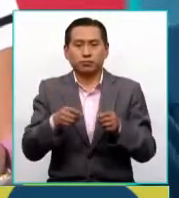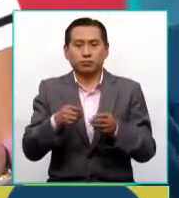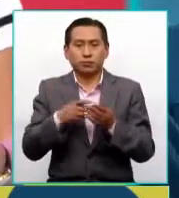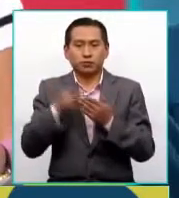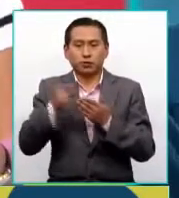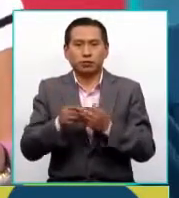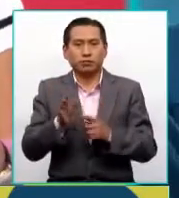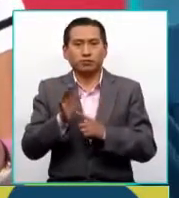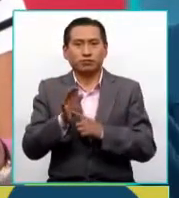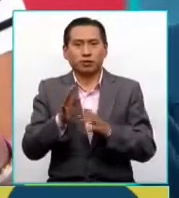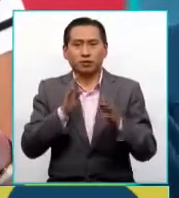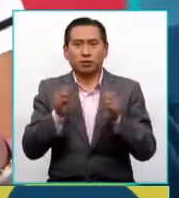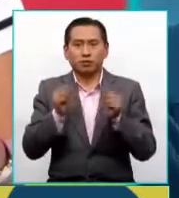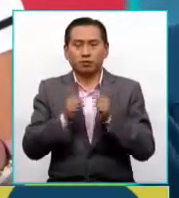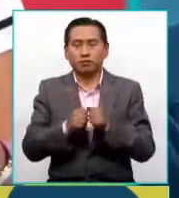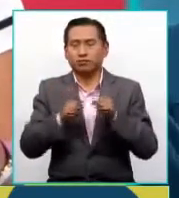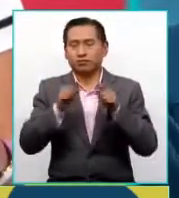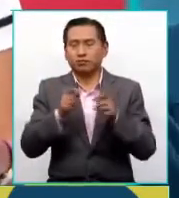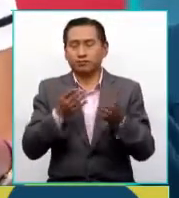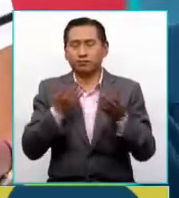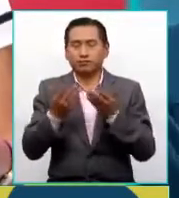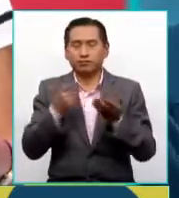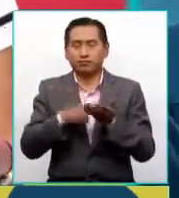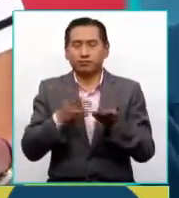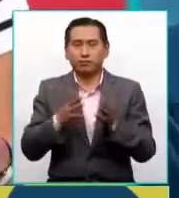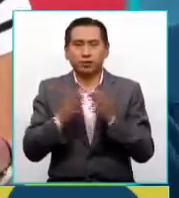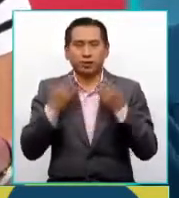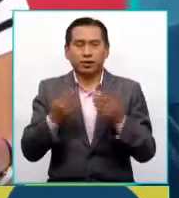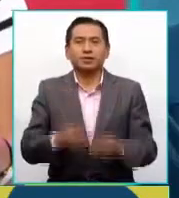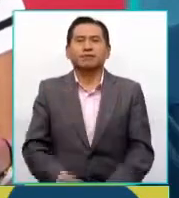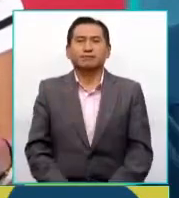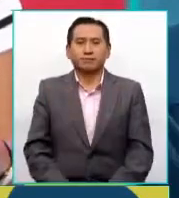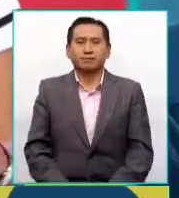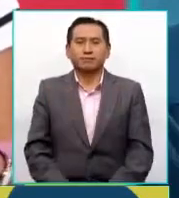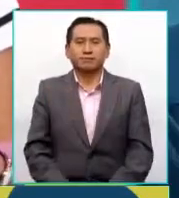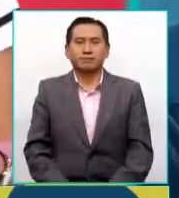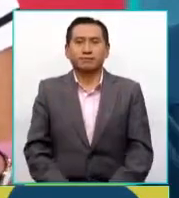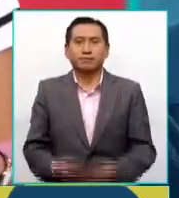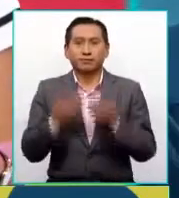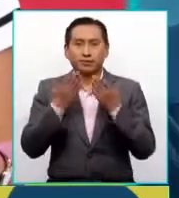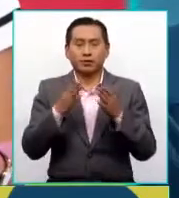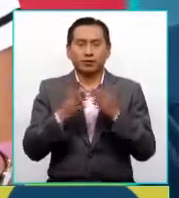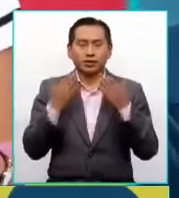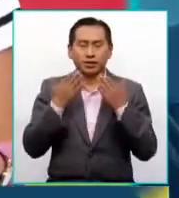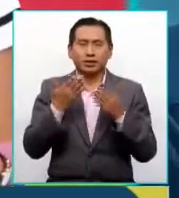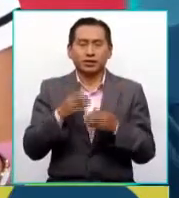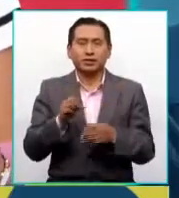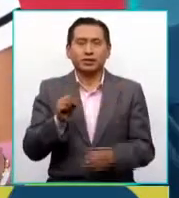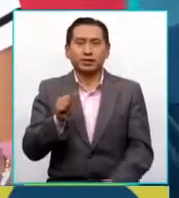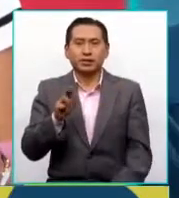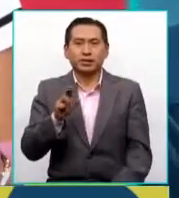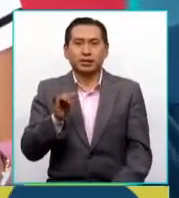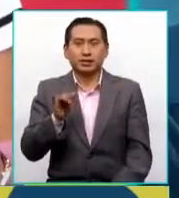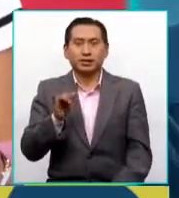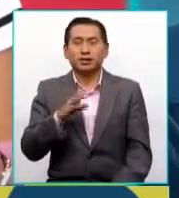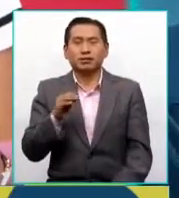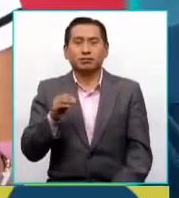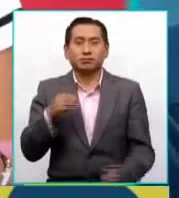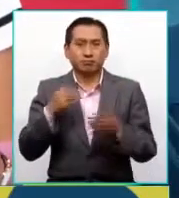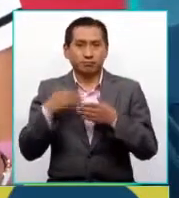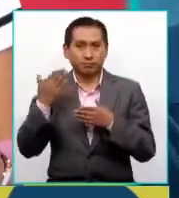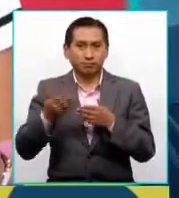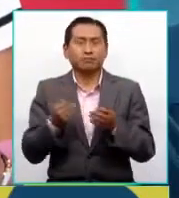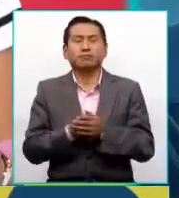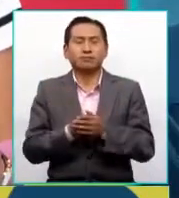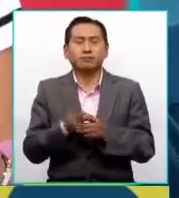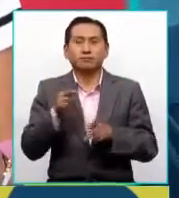nuestra plataforma, y con gusto estaremos conversando sobre ello. Muchísimas gracias. Gracias, muchas gracias, Saray, y bueno, hasta una próxima